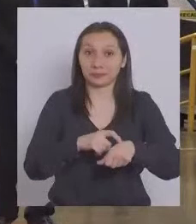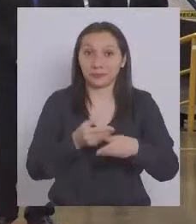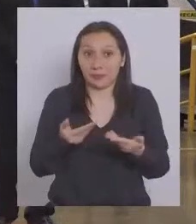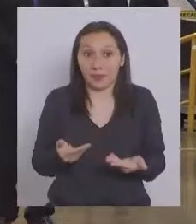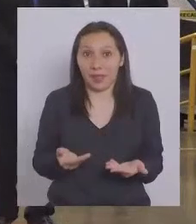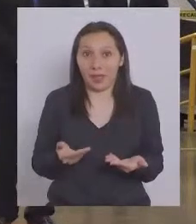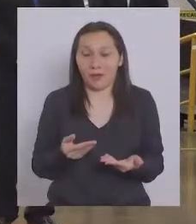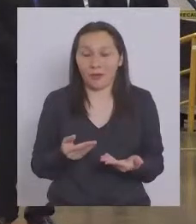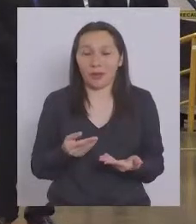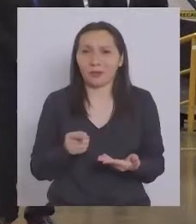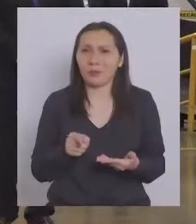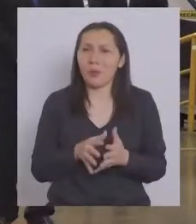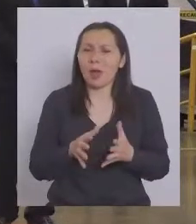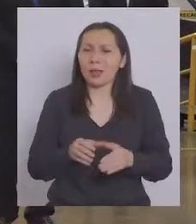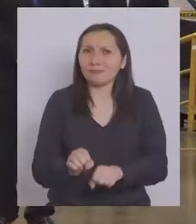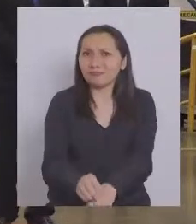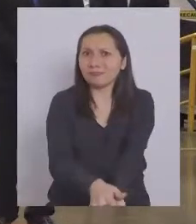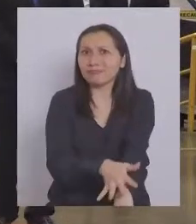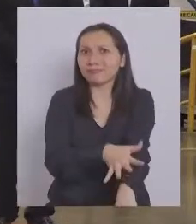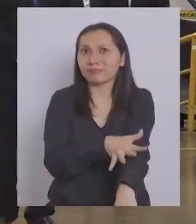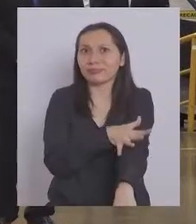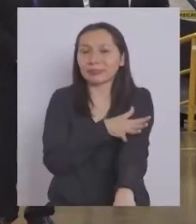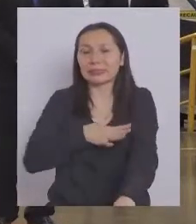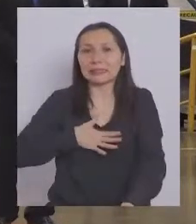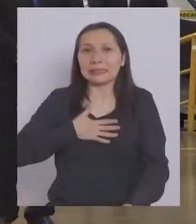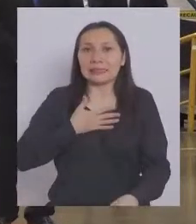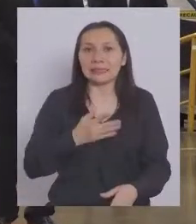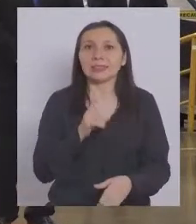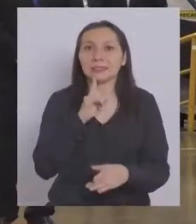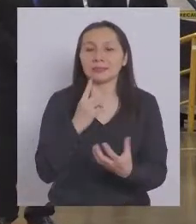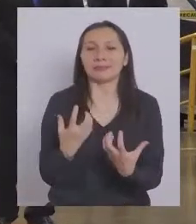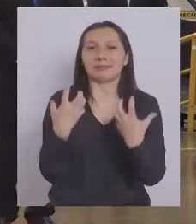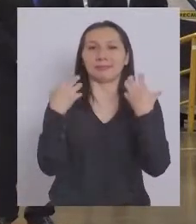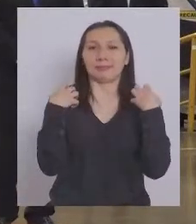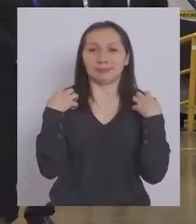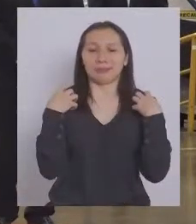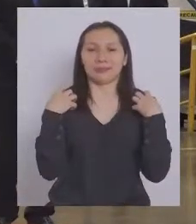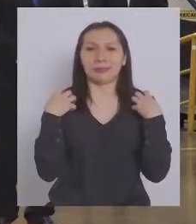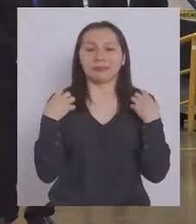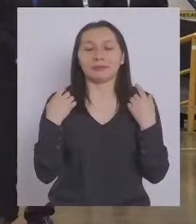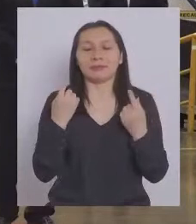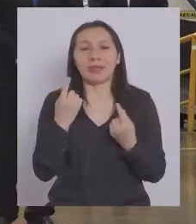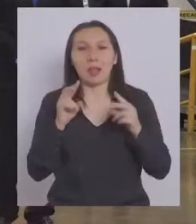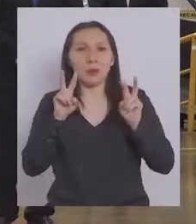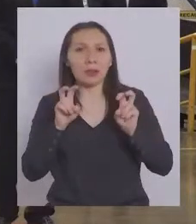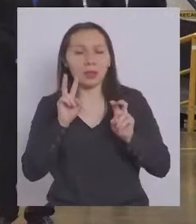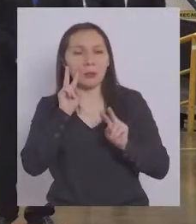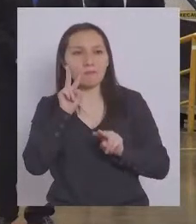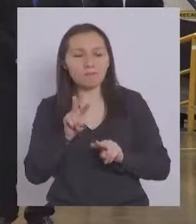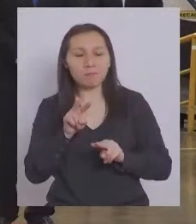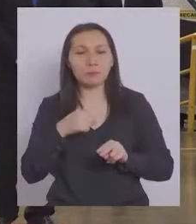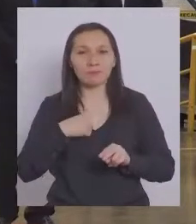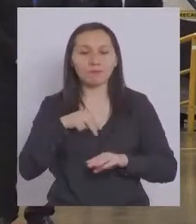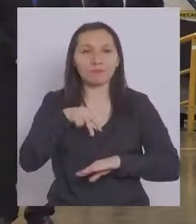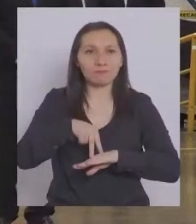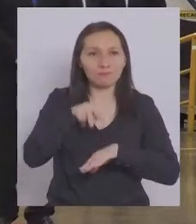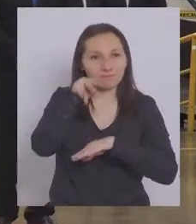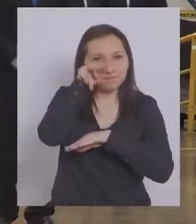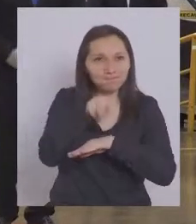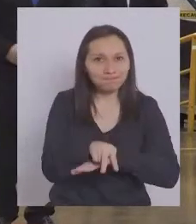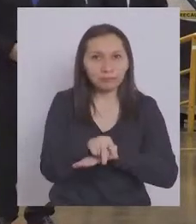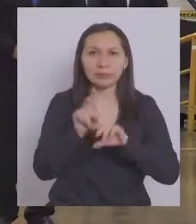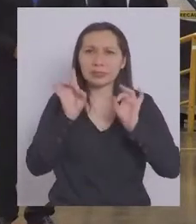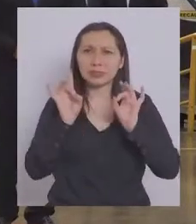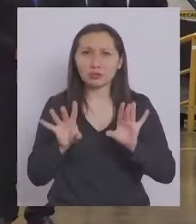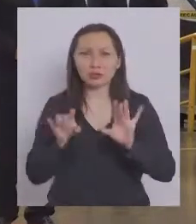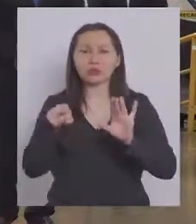este son de los más emocionantes que le toca a uno de alguna manera presenciar. Los hitos